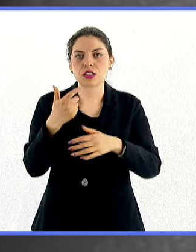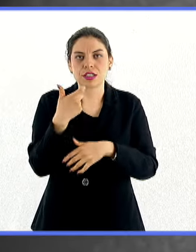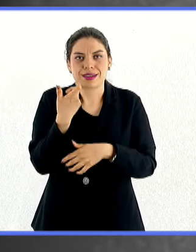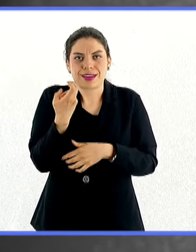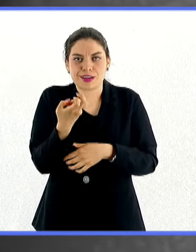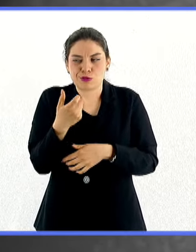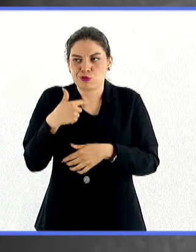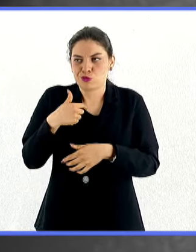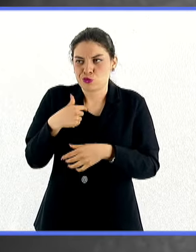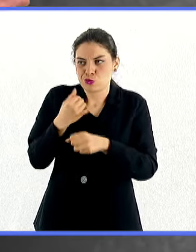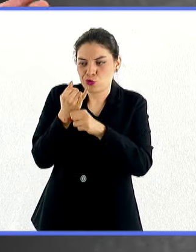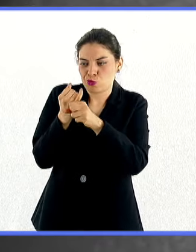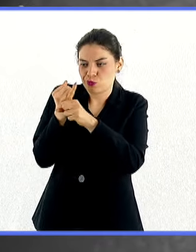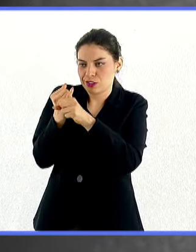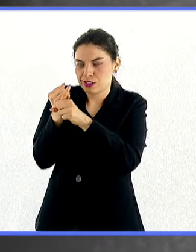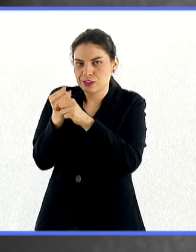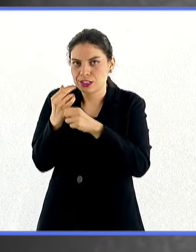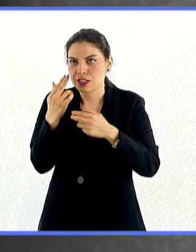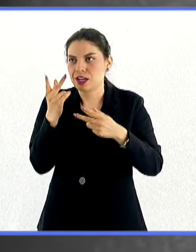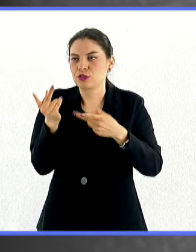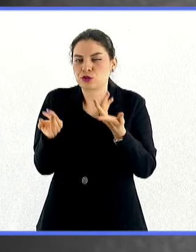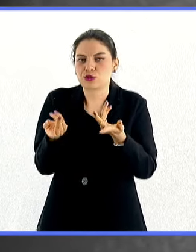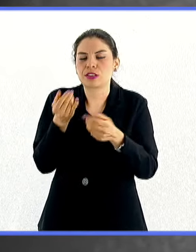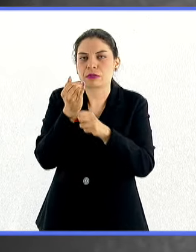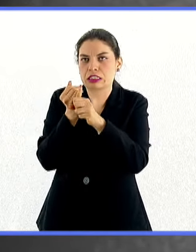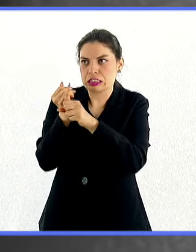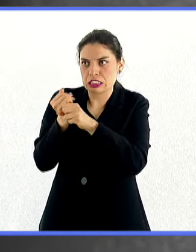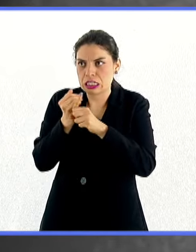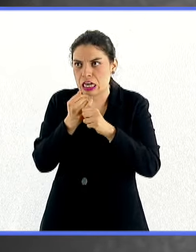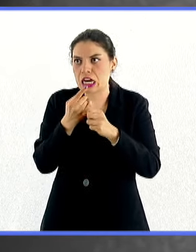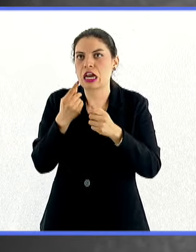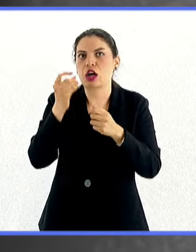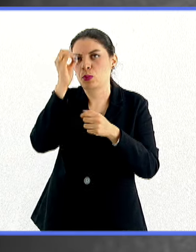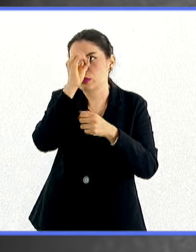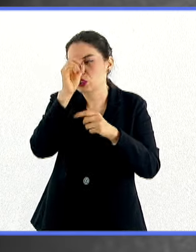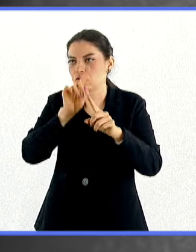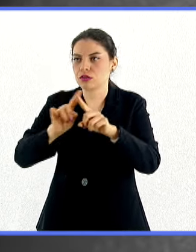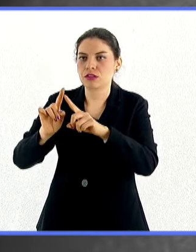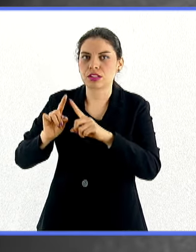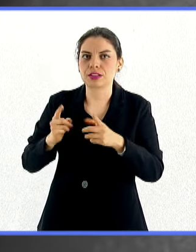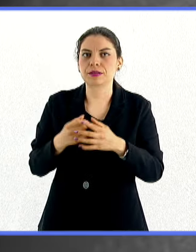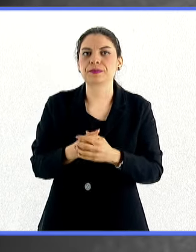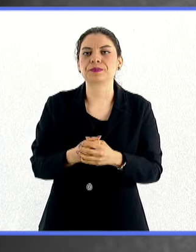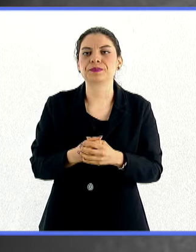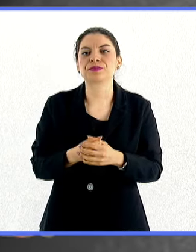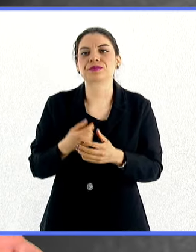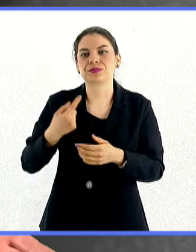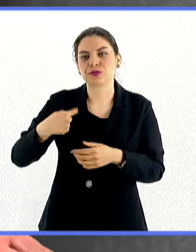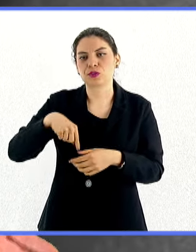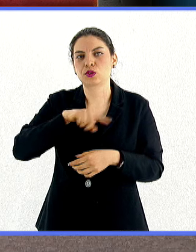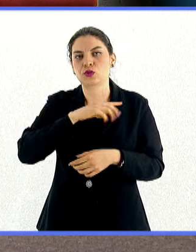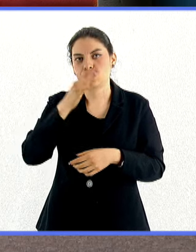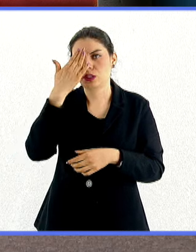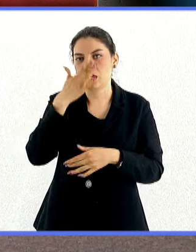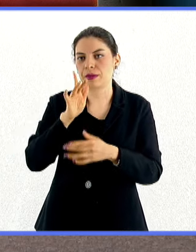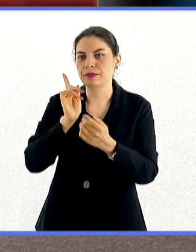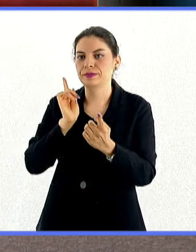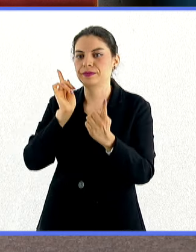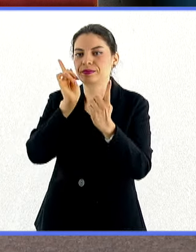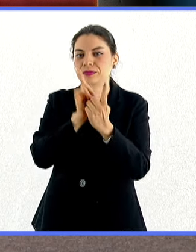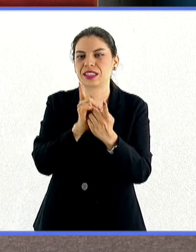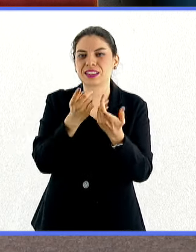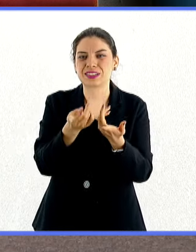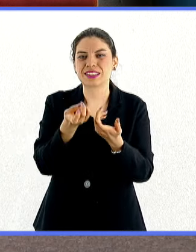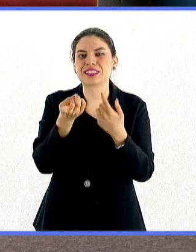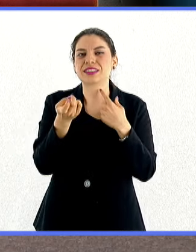para averiguarlo. Entonces, consulta a personas que le van a decir las cosas. Sabemos a quién acercarnos. Exactamente. Entonces, eso es.